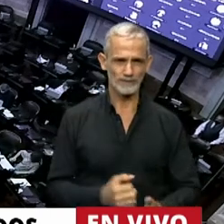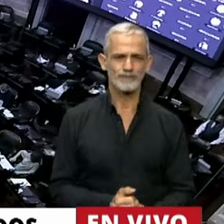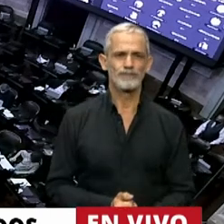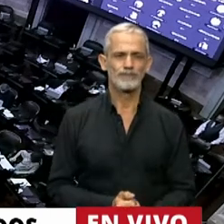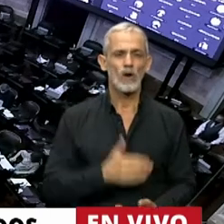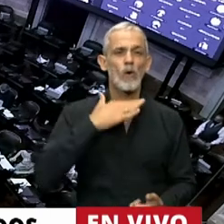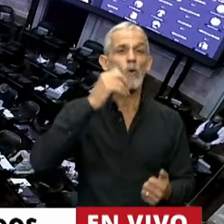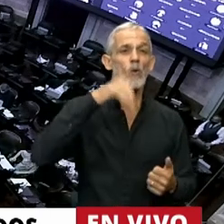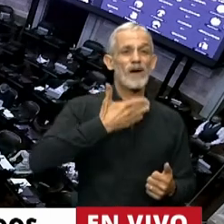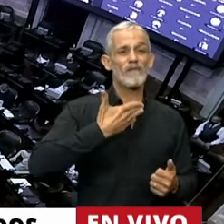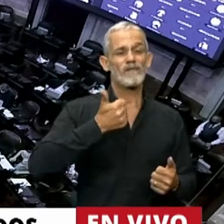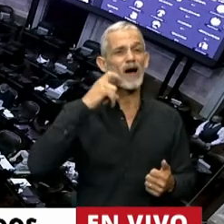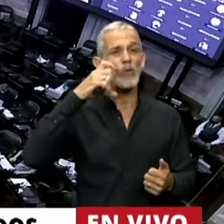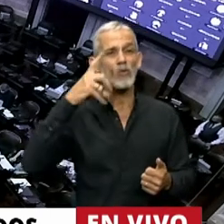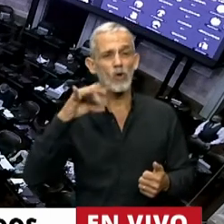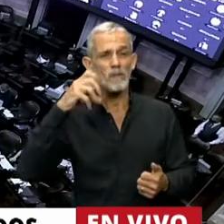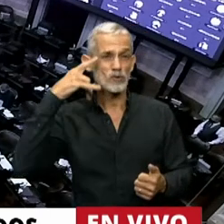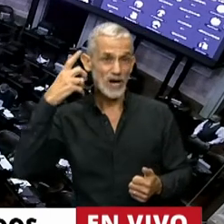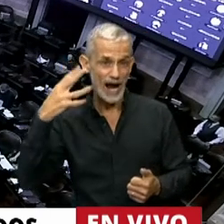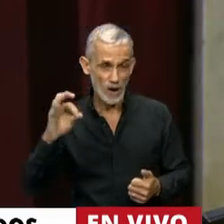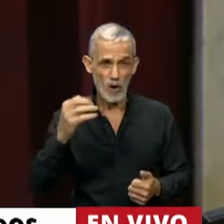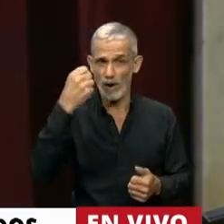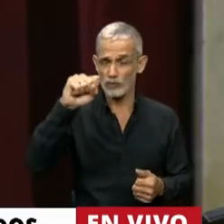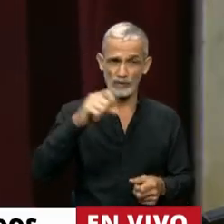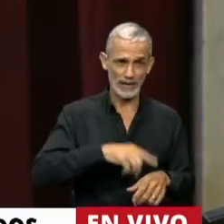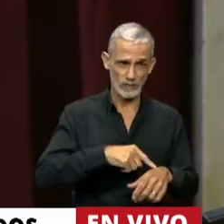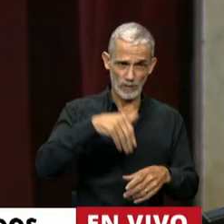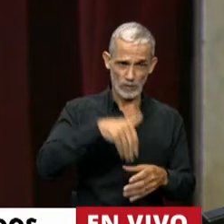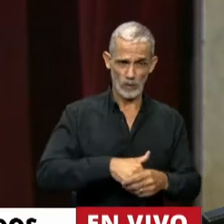Diputado Juan Facundo Moyano. Ausente a la hora de votar.